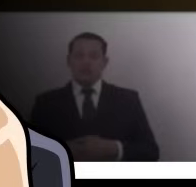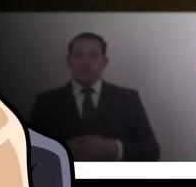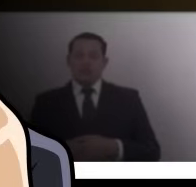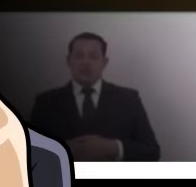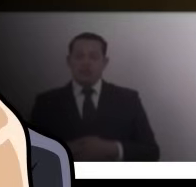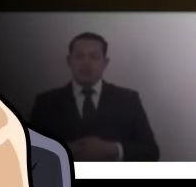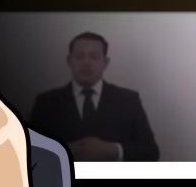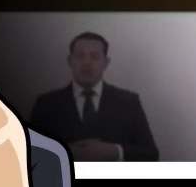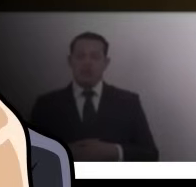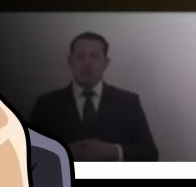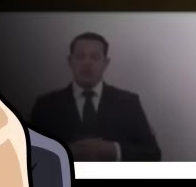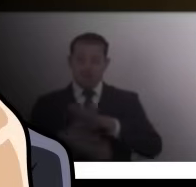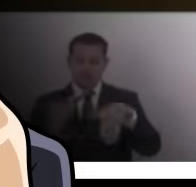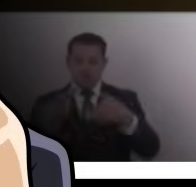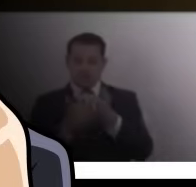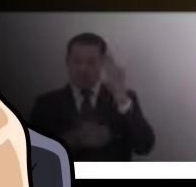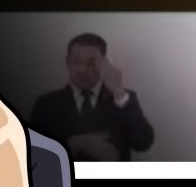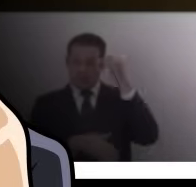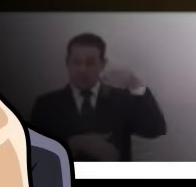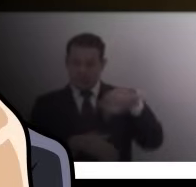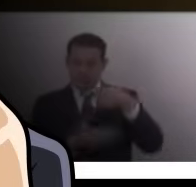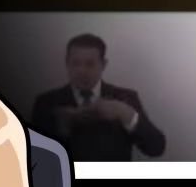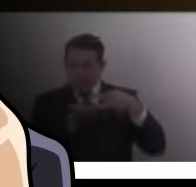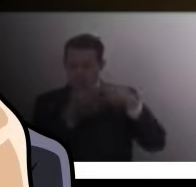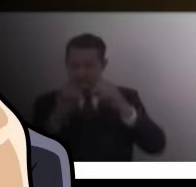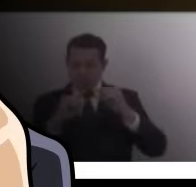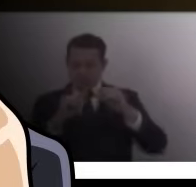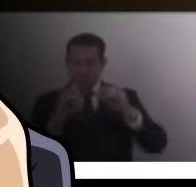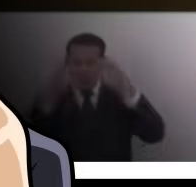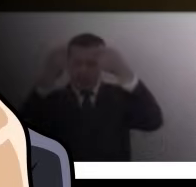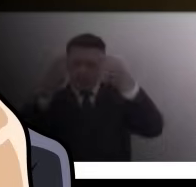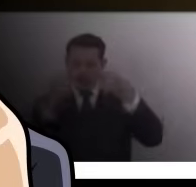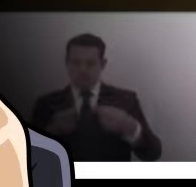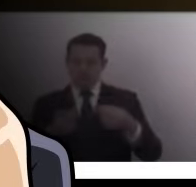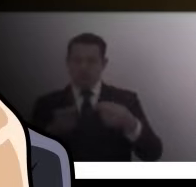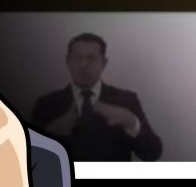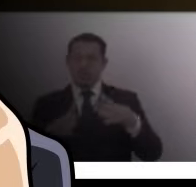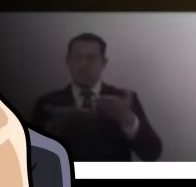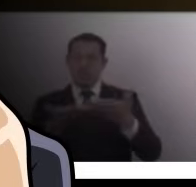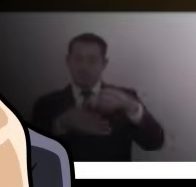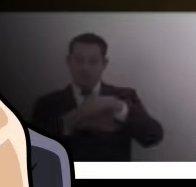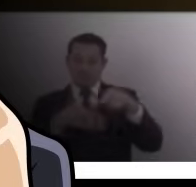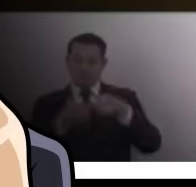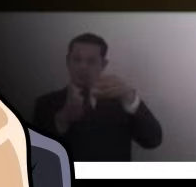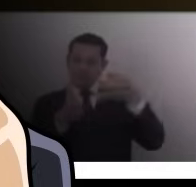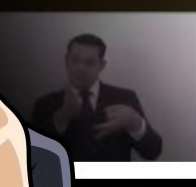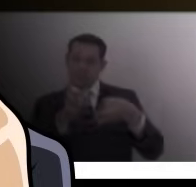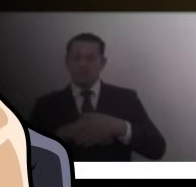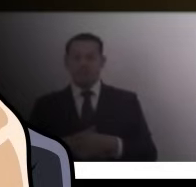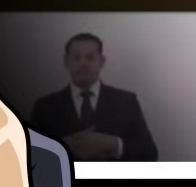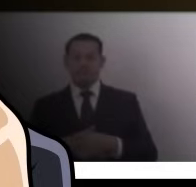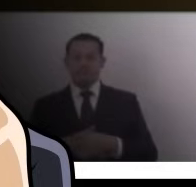arrastra. Como todos ustedes saben, estamos en la discusión del presupuesto de la Asamblea Legislativa.